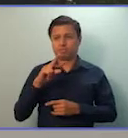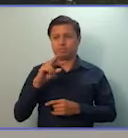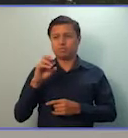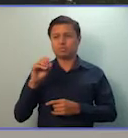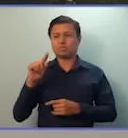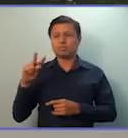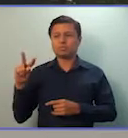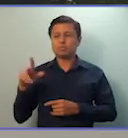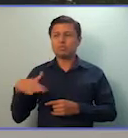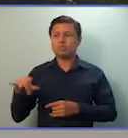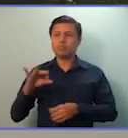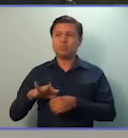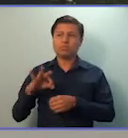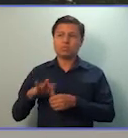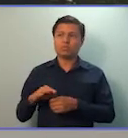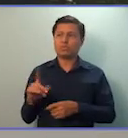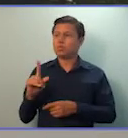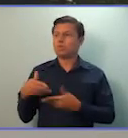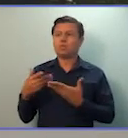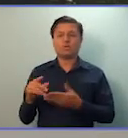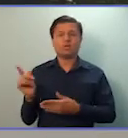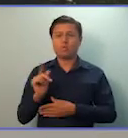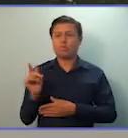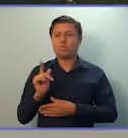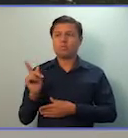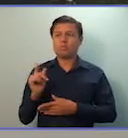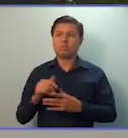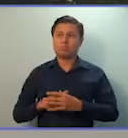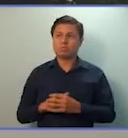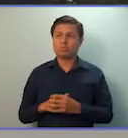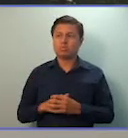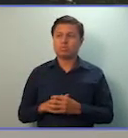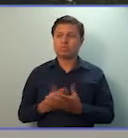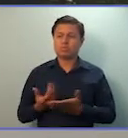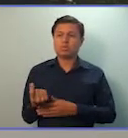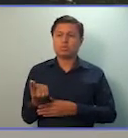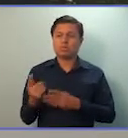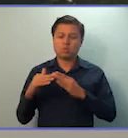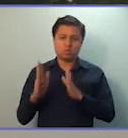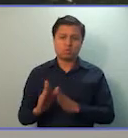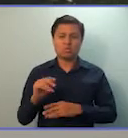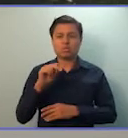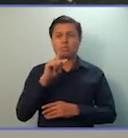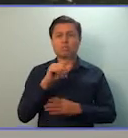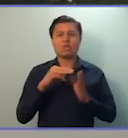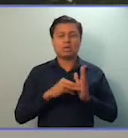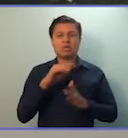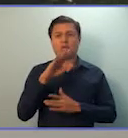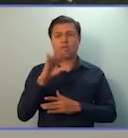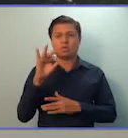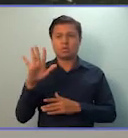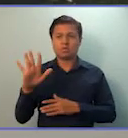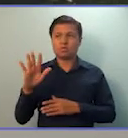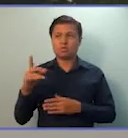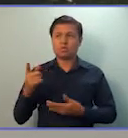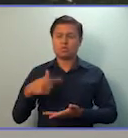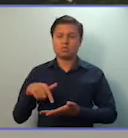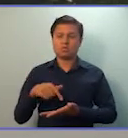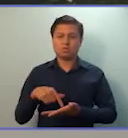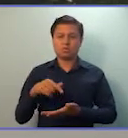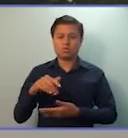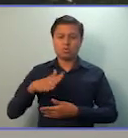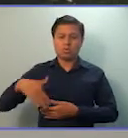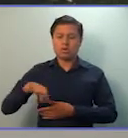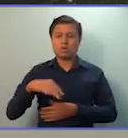centros de votación que no habían sido en base a la residencia pero hoy los 1.595 centros de votación